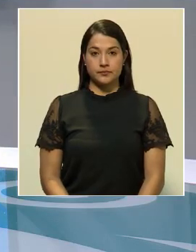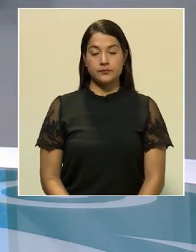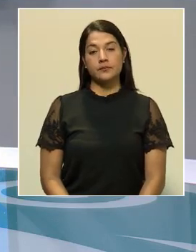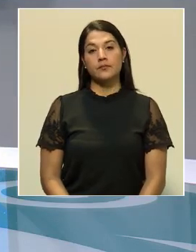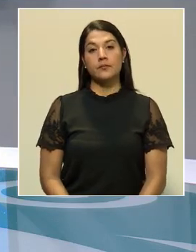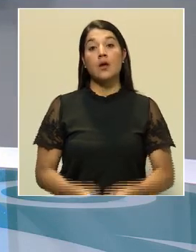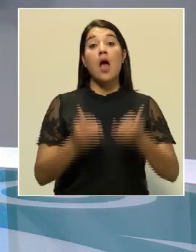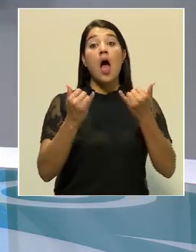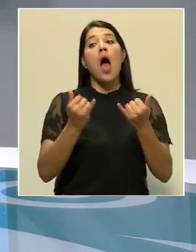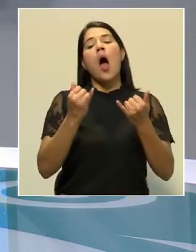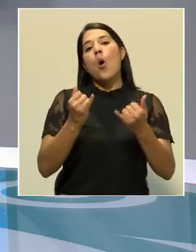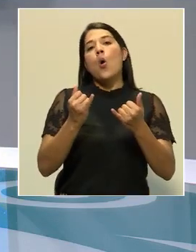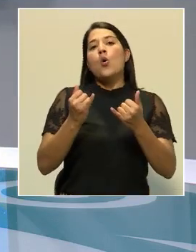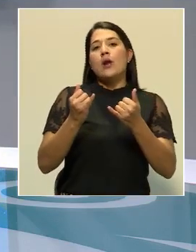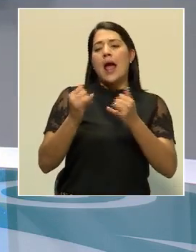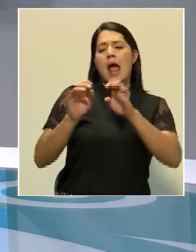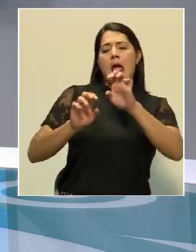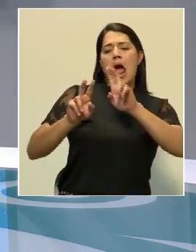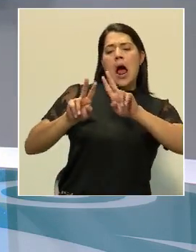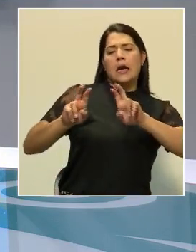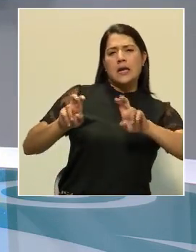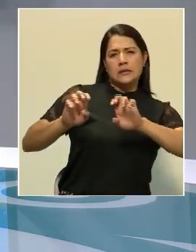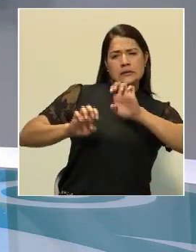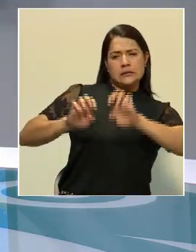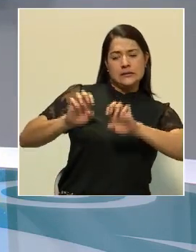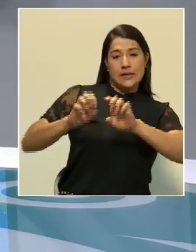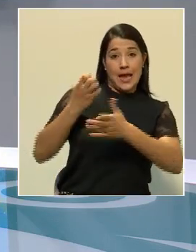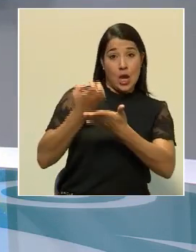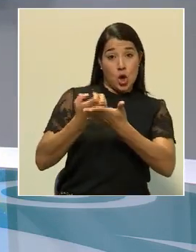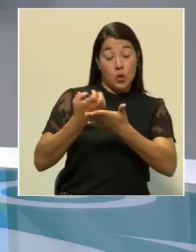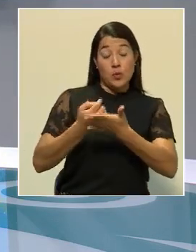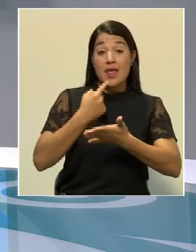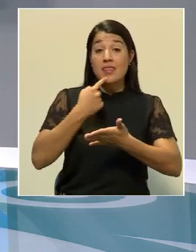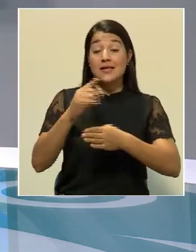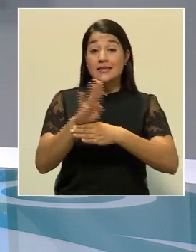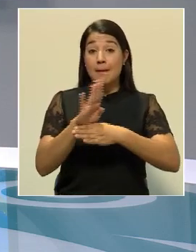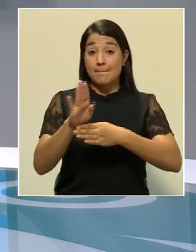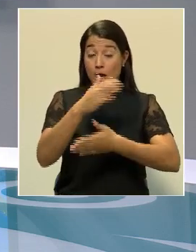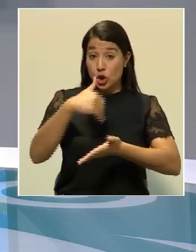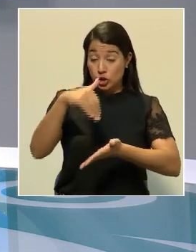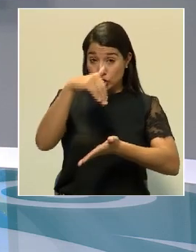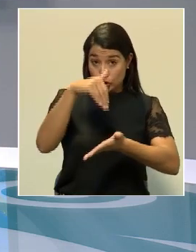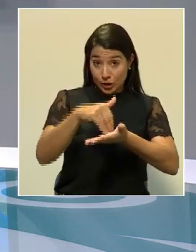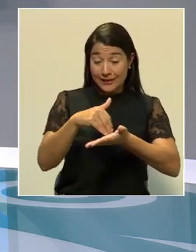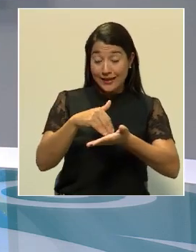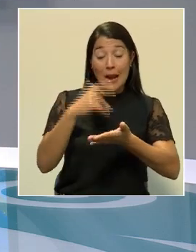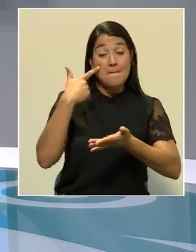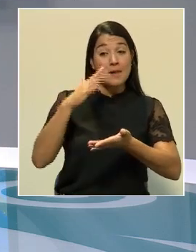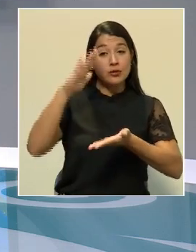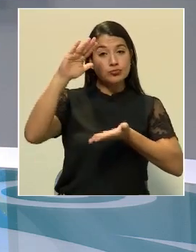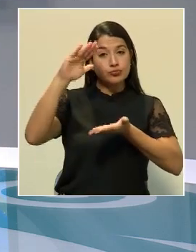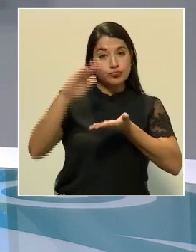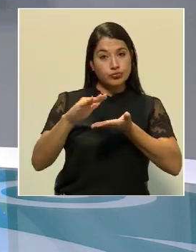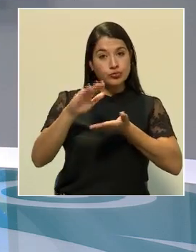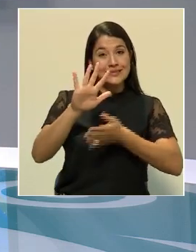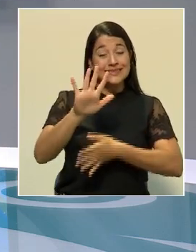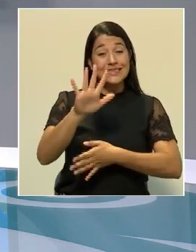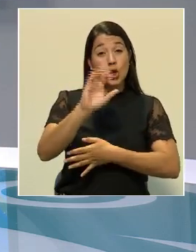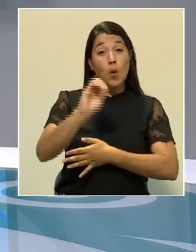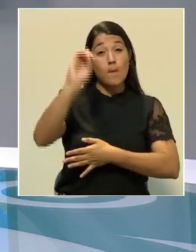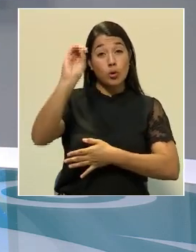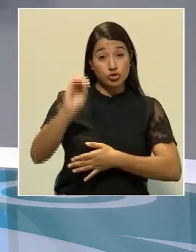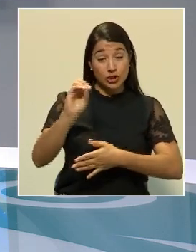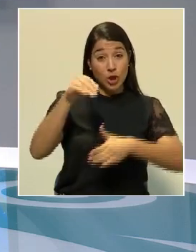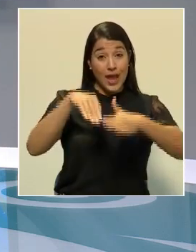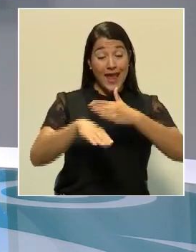En las perspectivas económicas, el Banco Central de Costa Rica prevé un decrecimiento del 5% en la